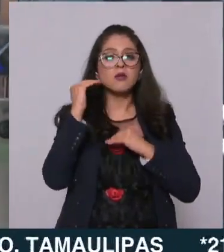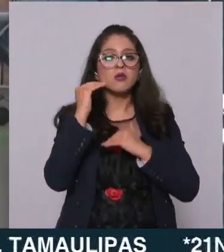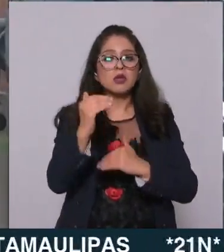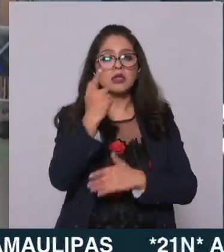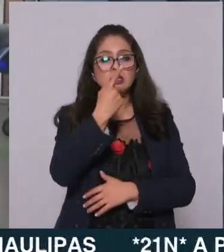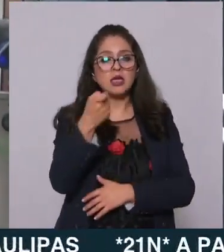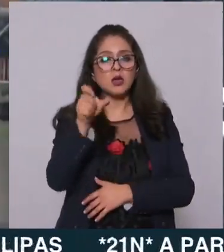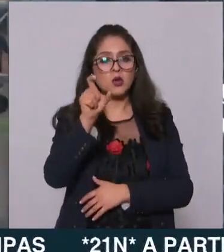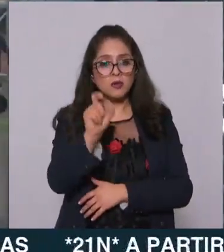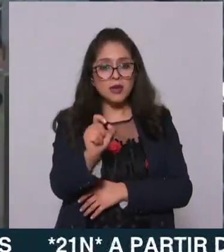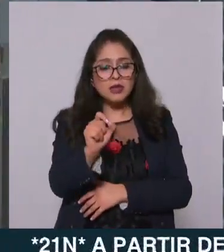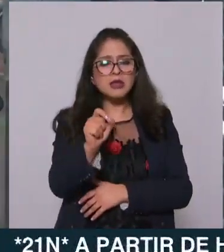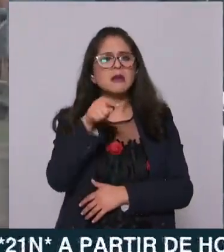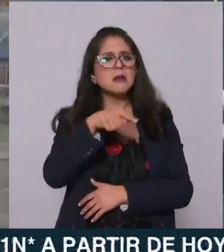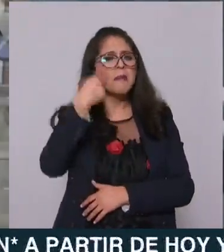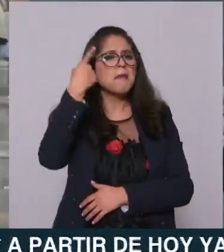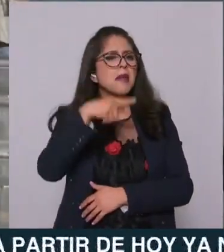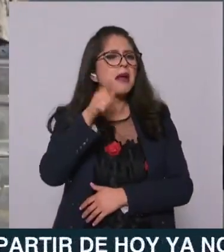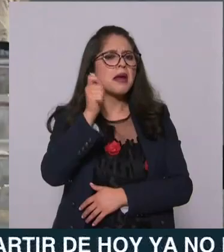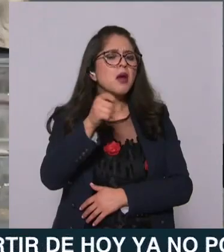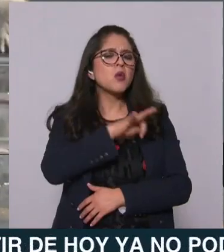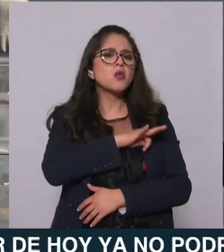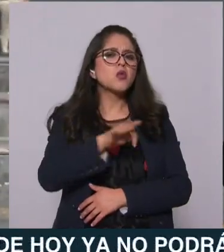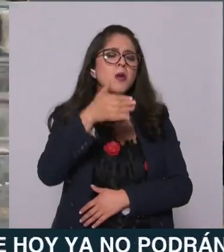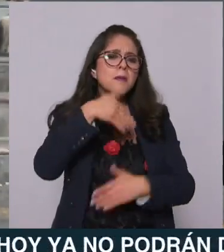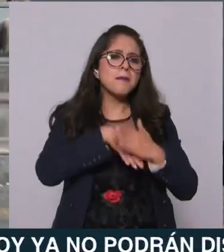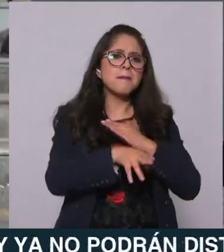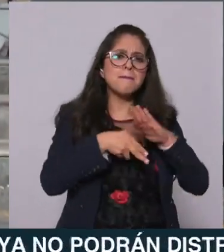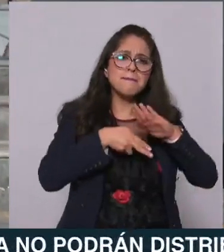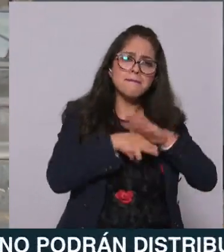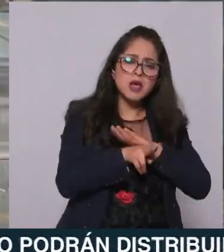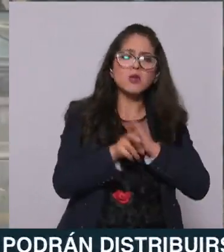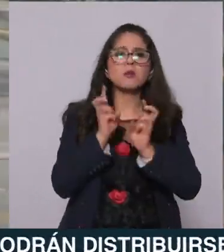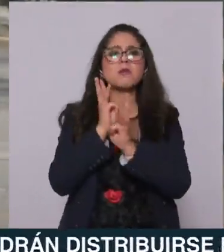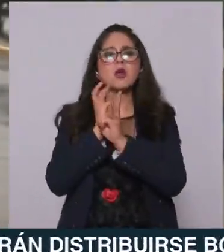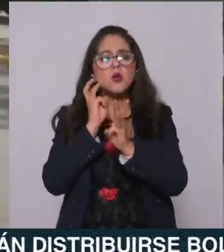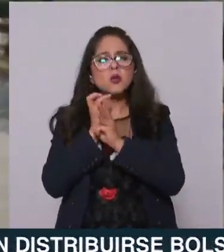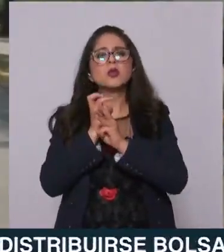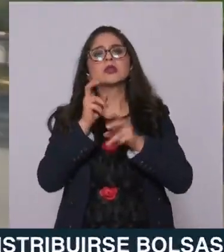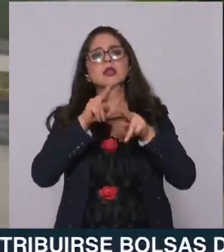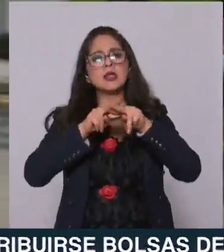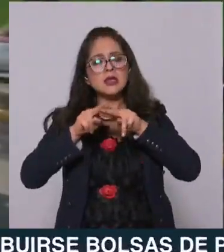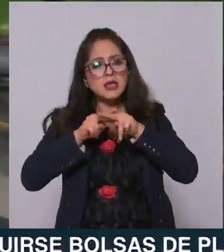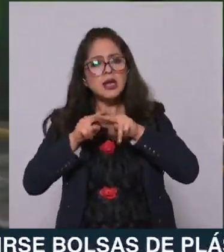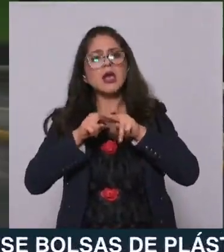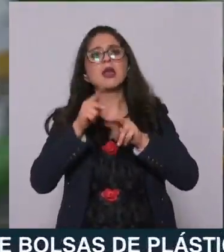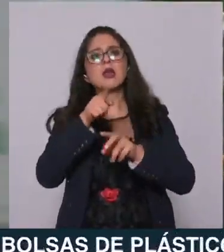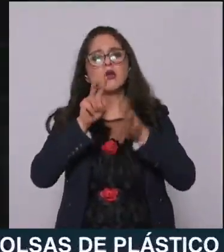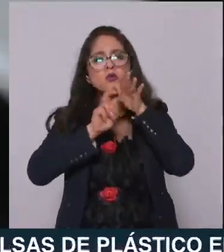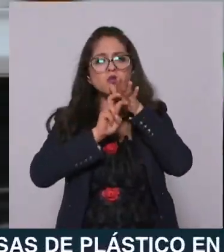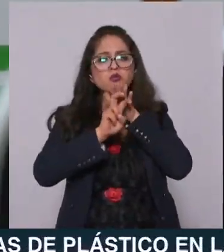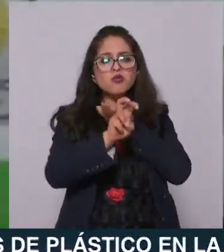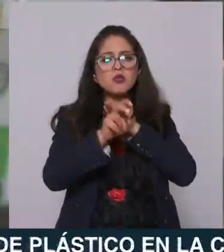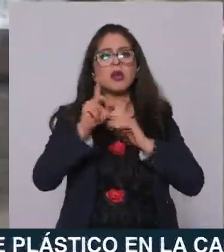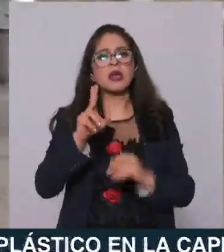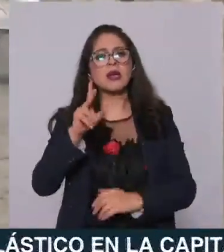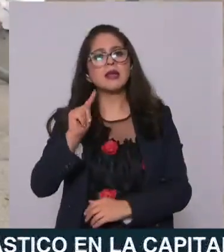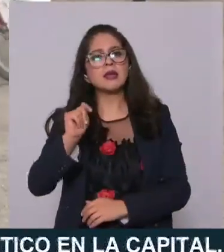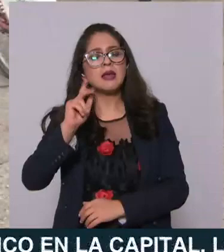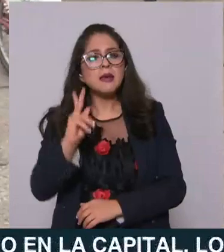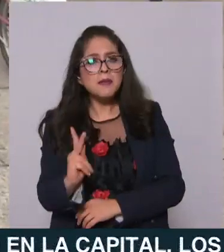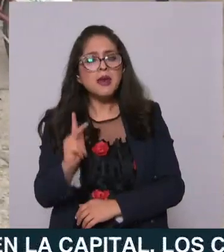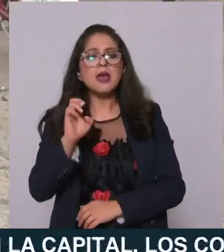pesos. Servirá para acceder a los servicios de transporte como metro, metrobús, tren ligero, trolebús, red de transporte de pasajeros